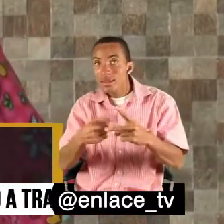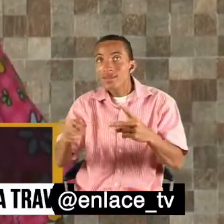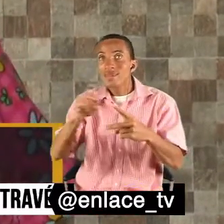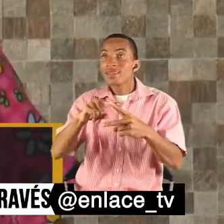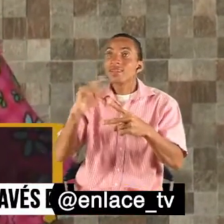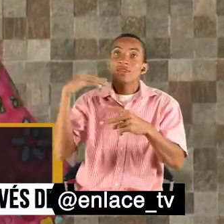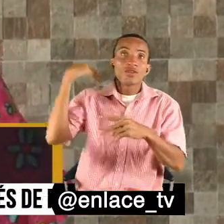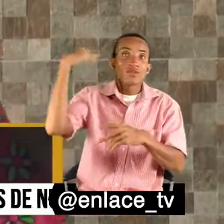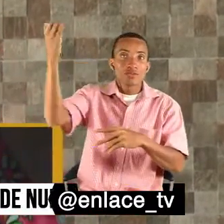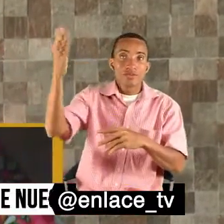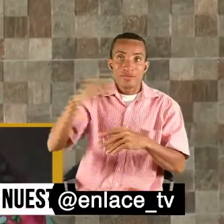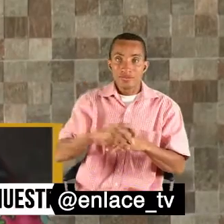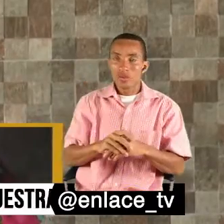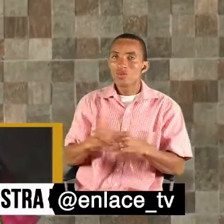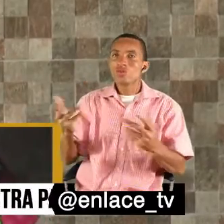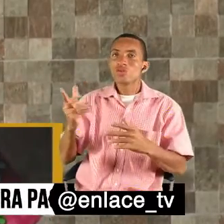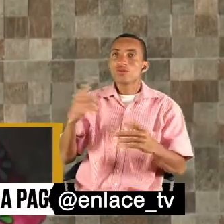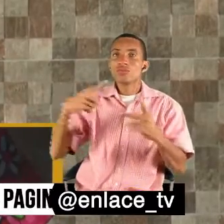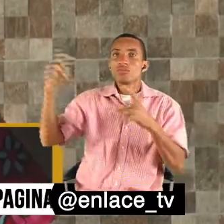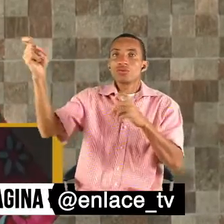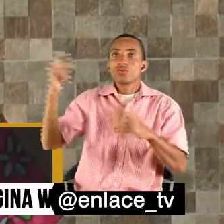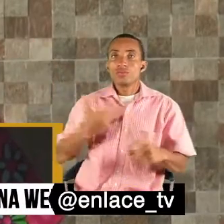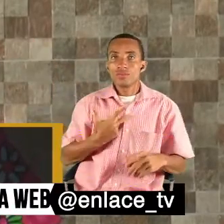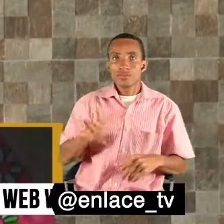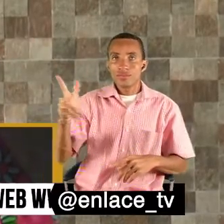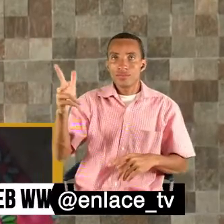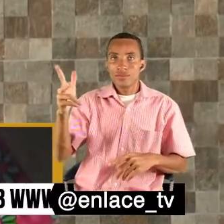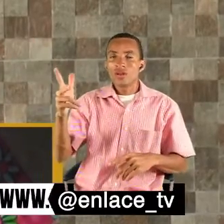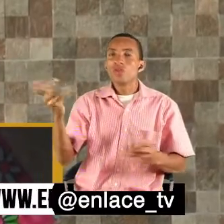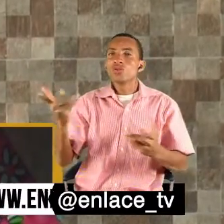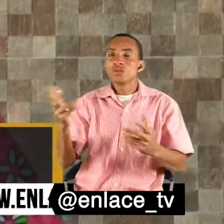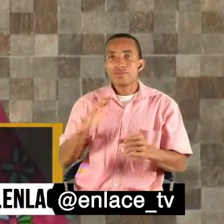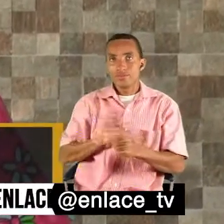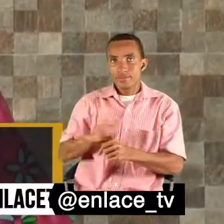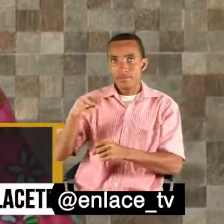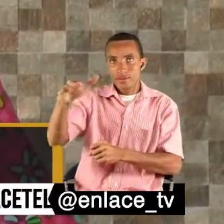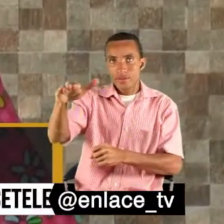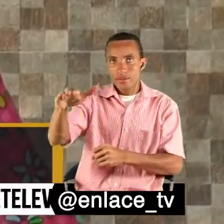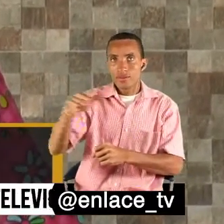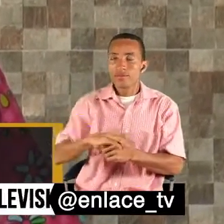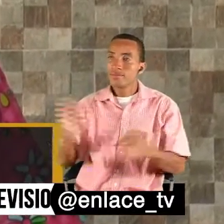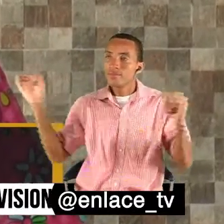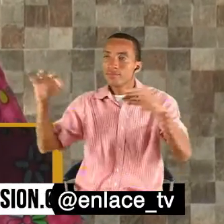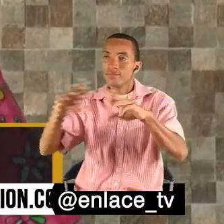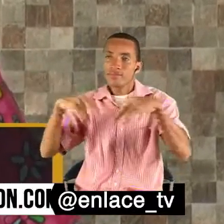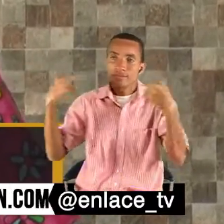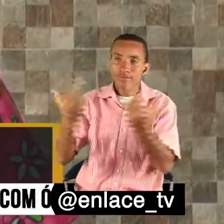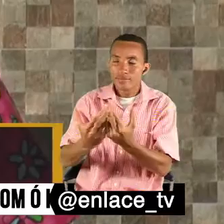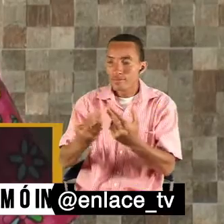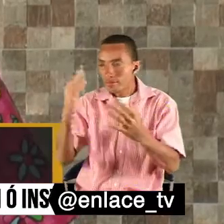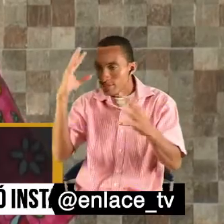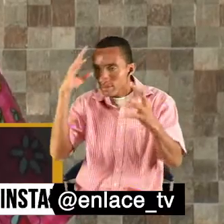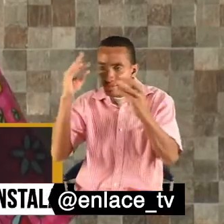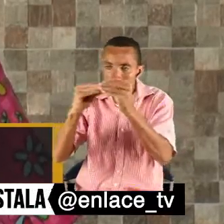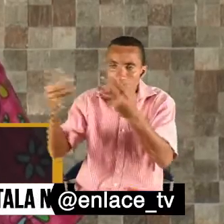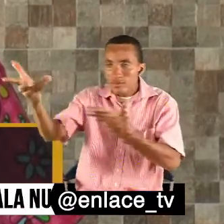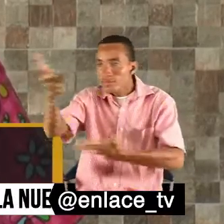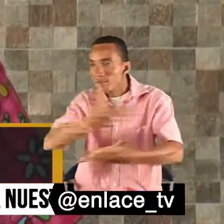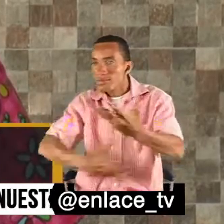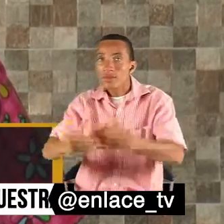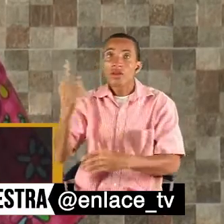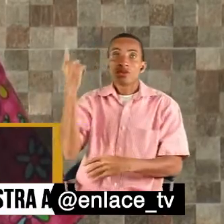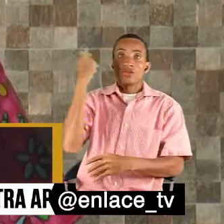Buenaventura a compartir con maestros de allá una experiencia significativa que estamos trabajando en nuestra escuela, que el año pasado tuvimos